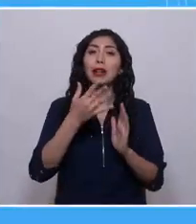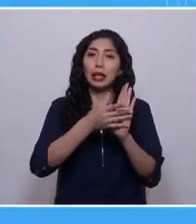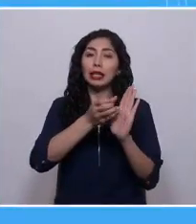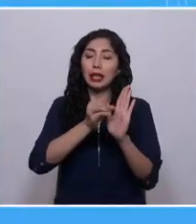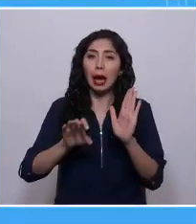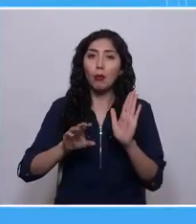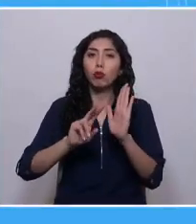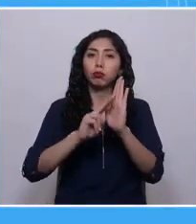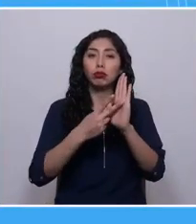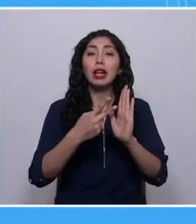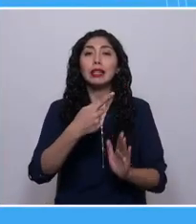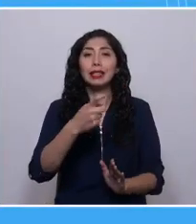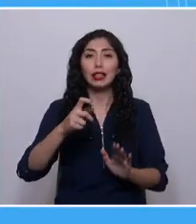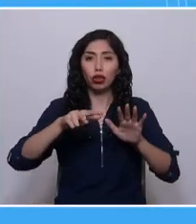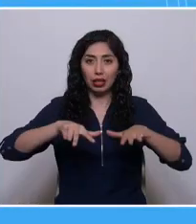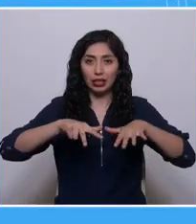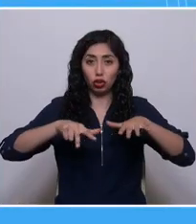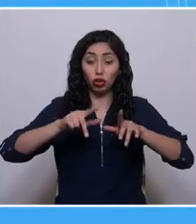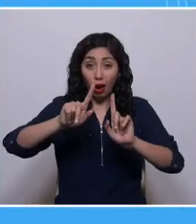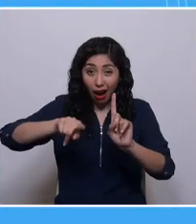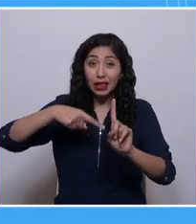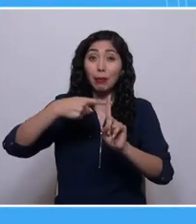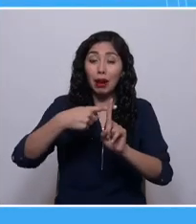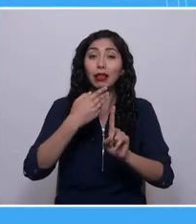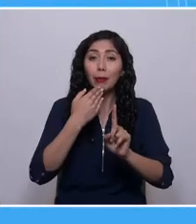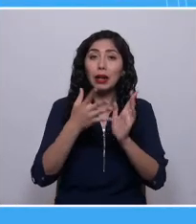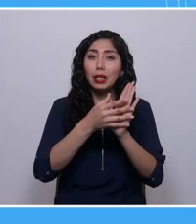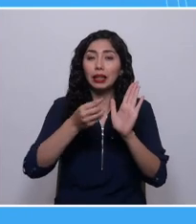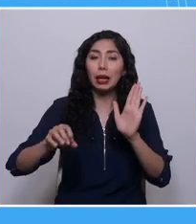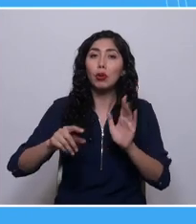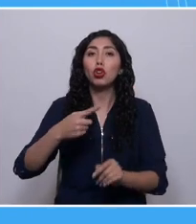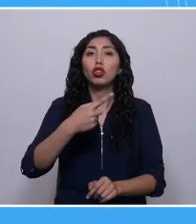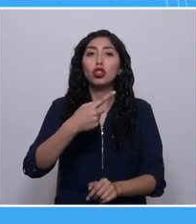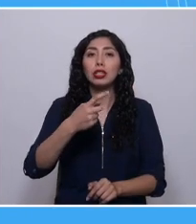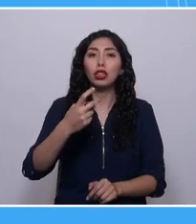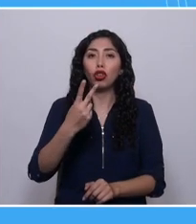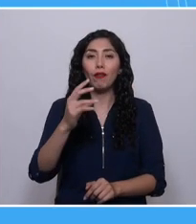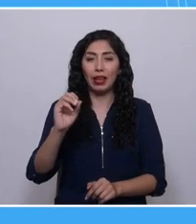indicación 118 y además la indicación 120.